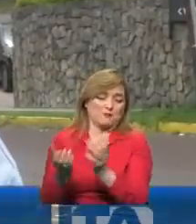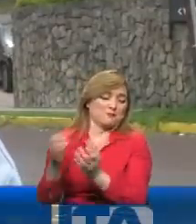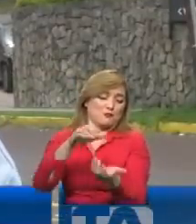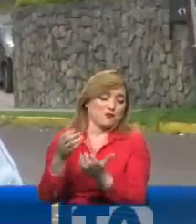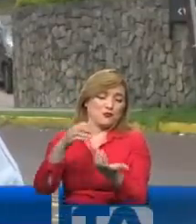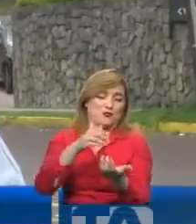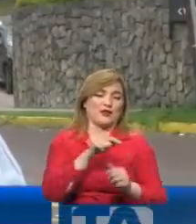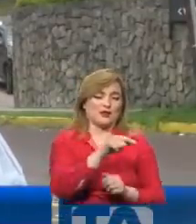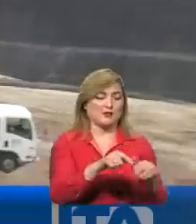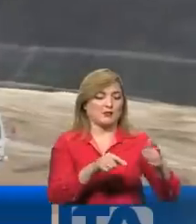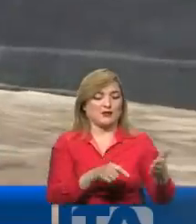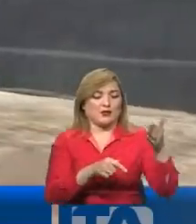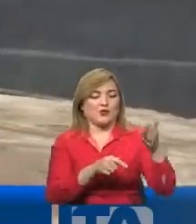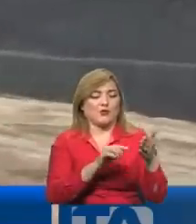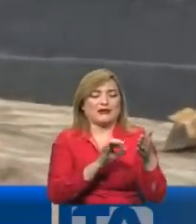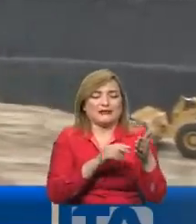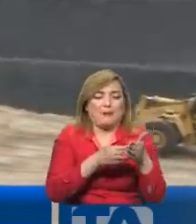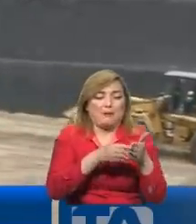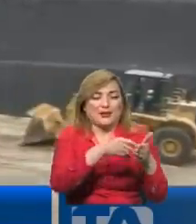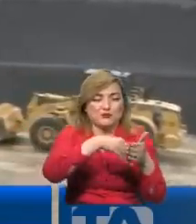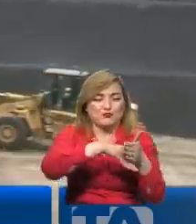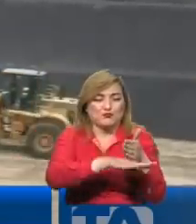tuberías también para el desfogue de los lixiviados.